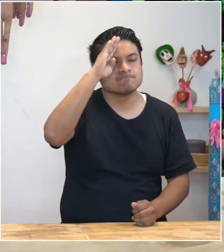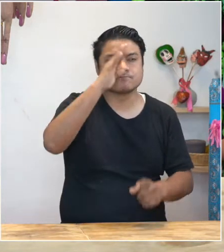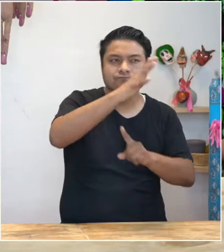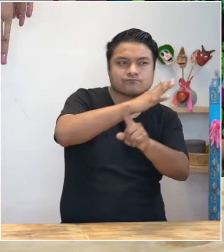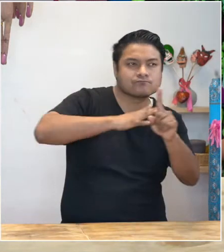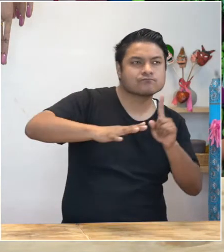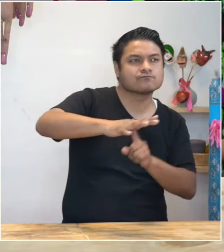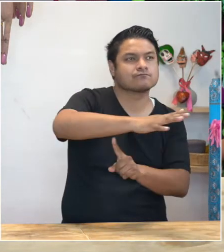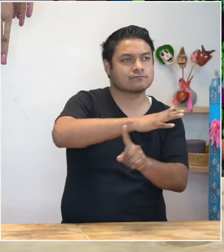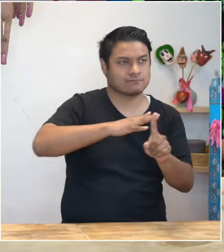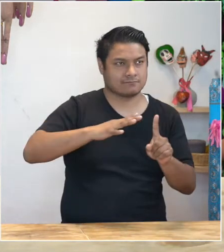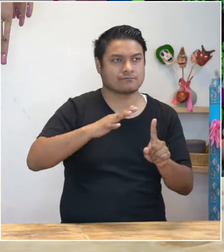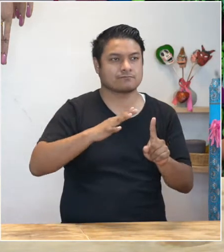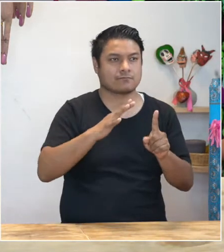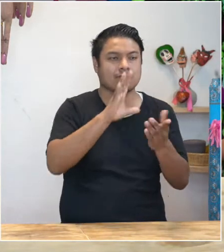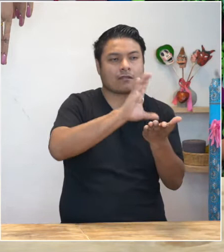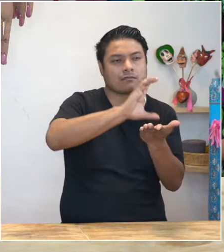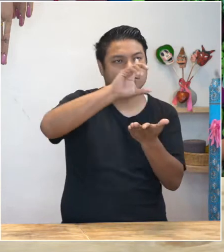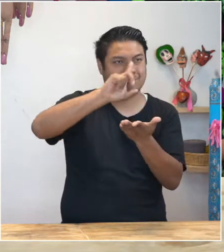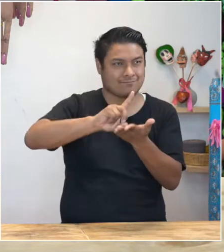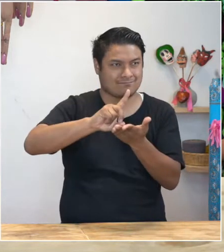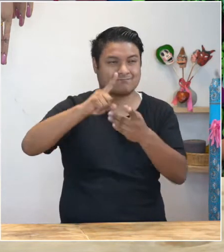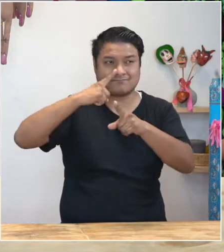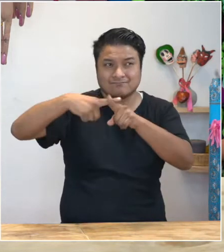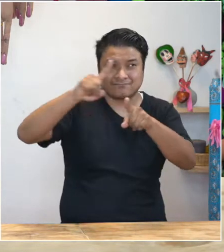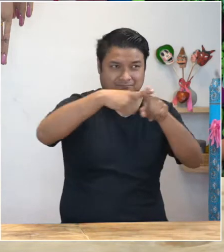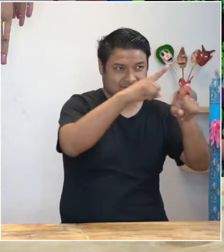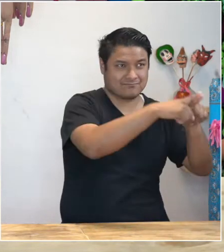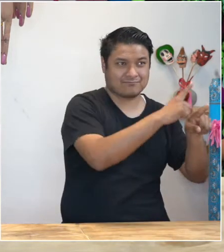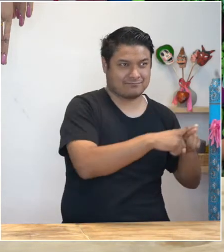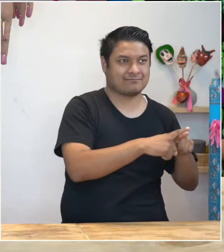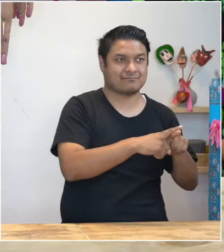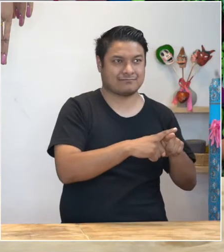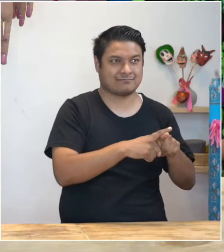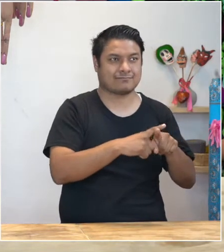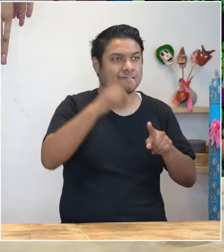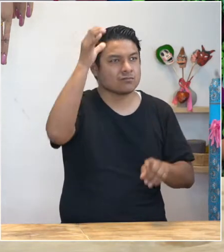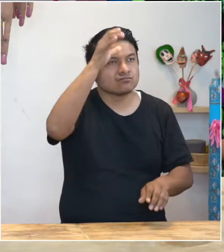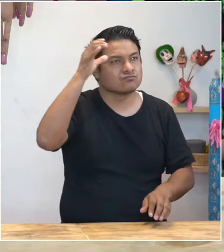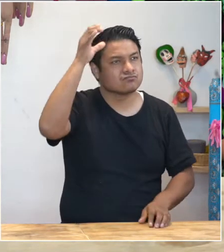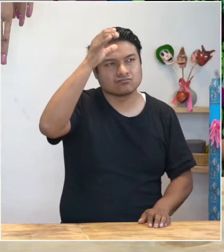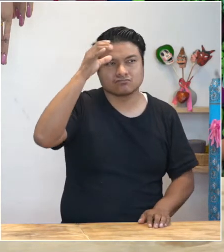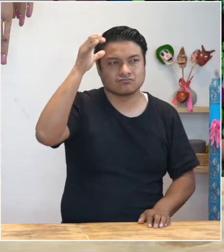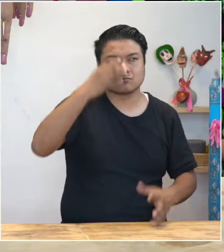población con discapacidad, tenemos que ser conscientes de lo que ellos viven día a